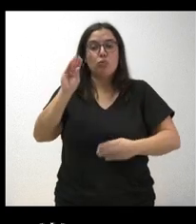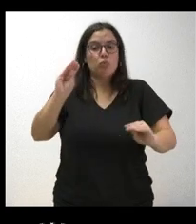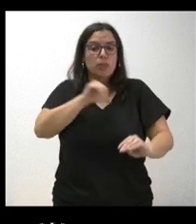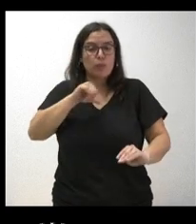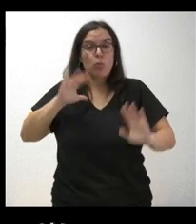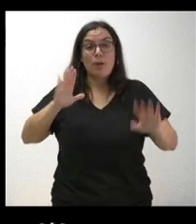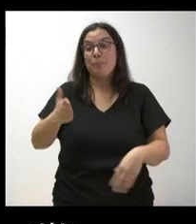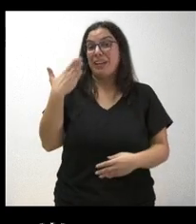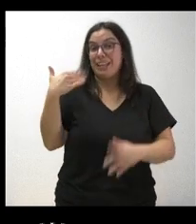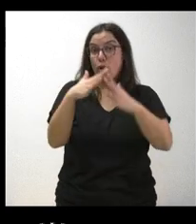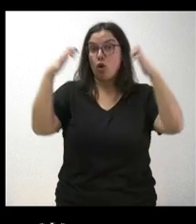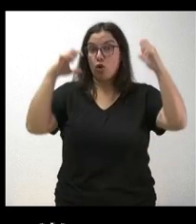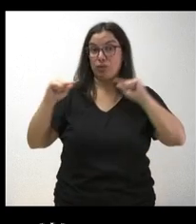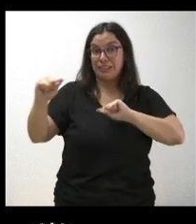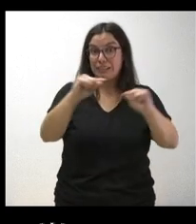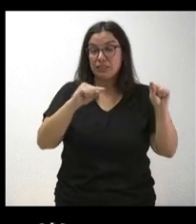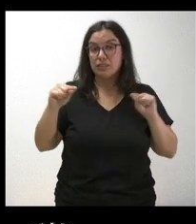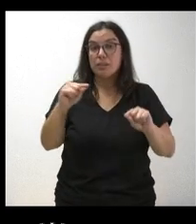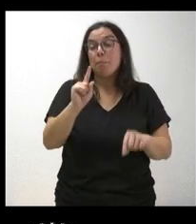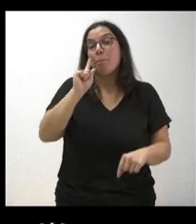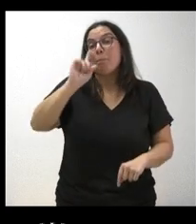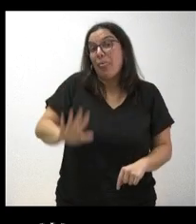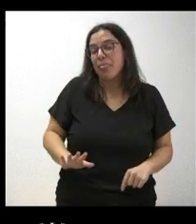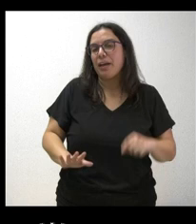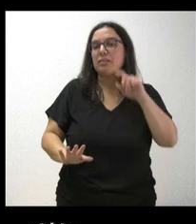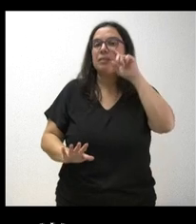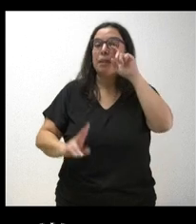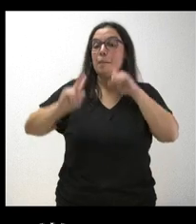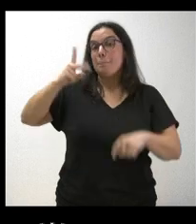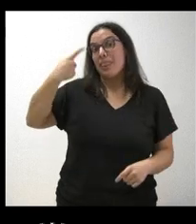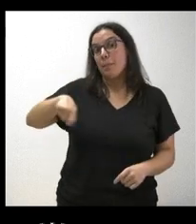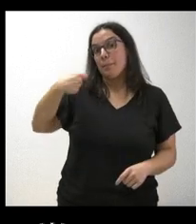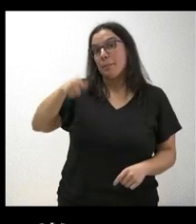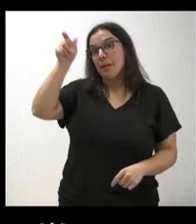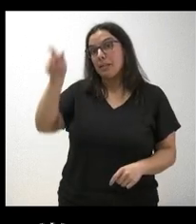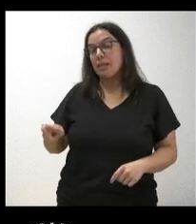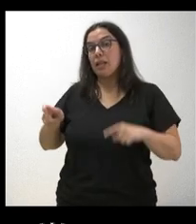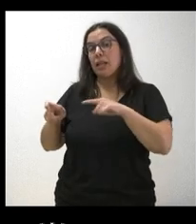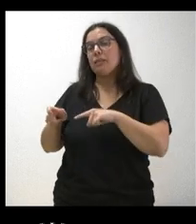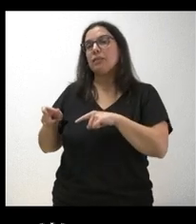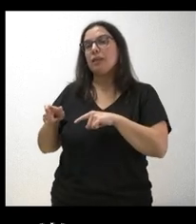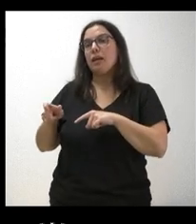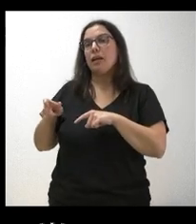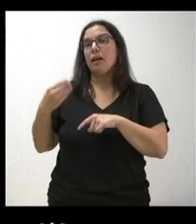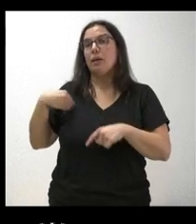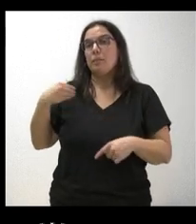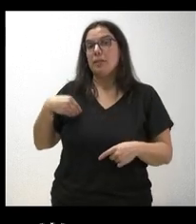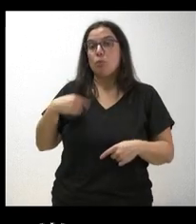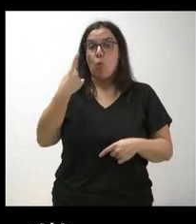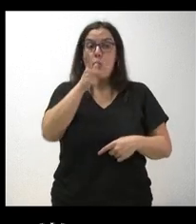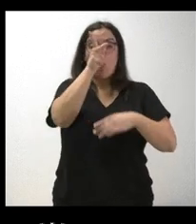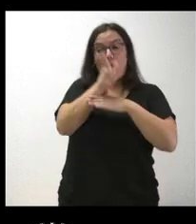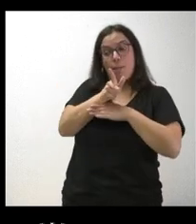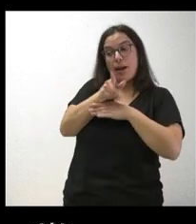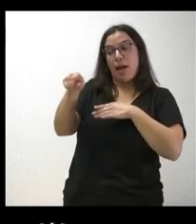el pleno parece que el vicepresidente tomó una foto del cámara que le estaba